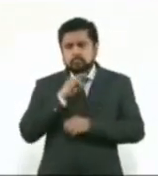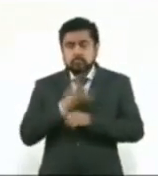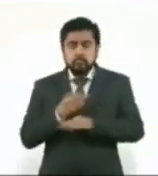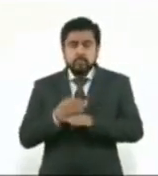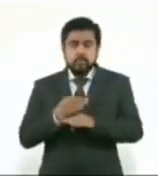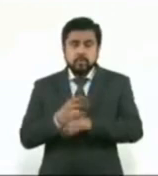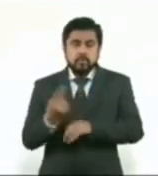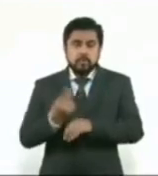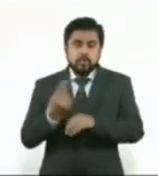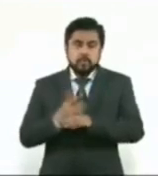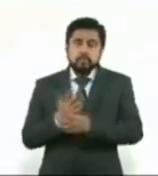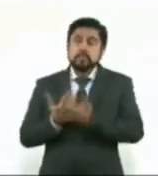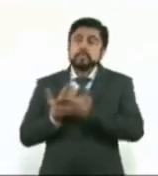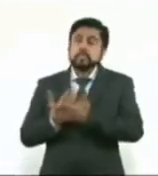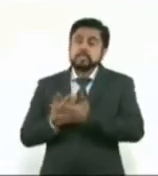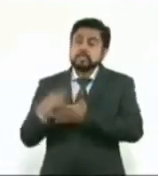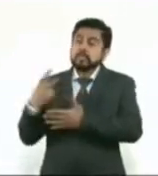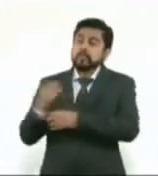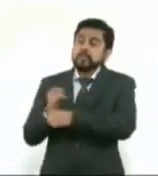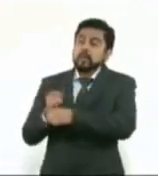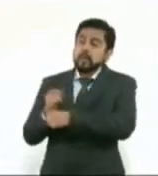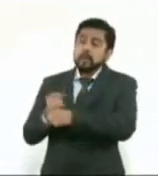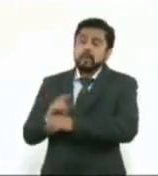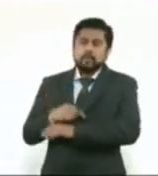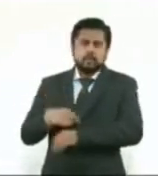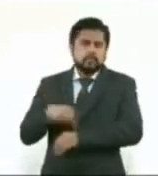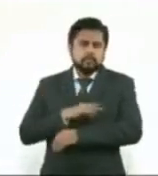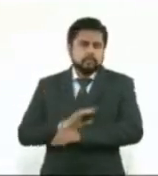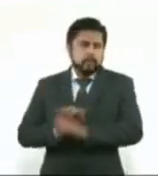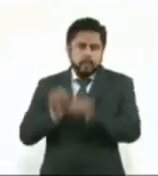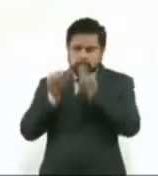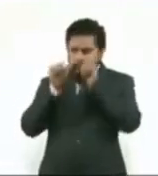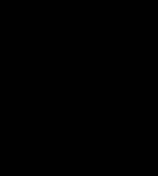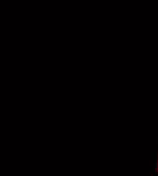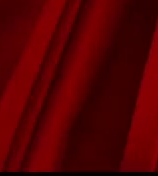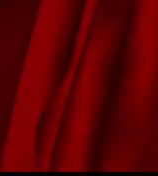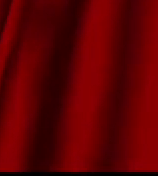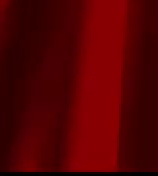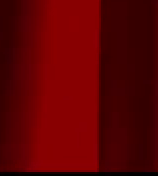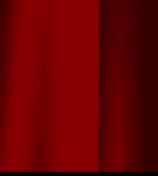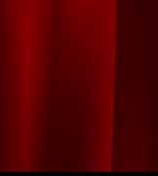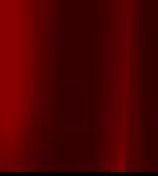son las condiciones de esta variante y nosotros pues estar como siempre atentos. Muchas gracias.